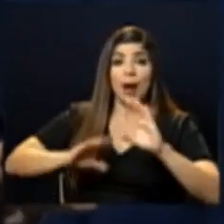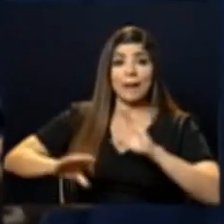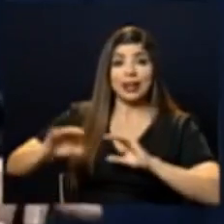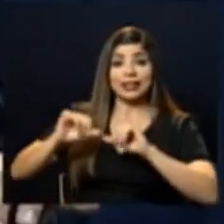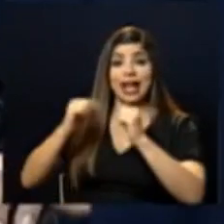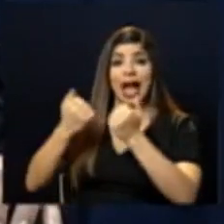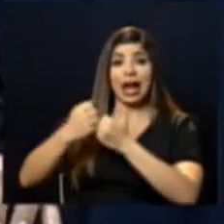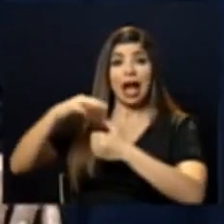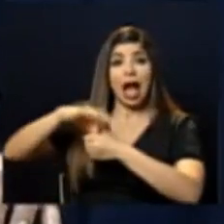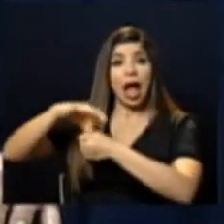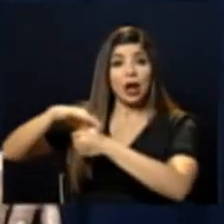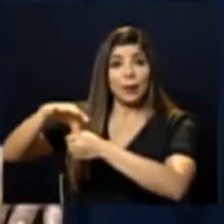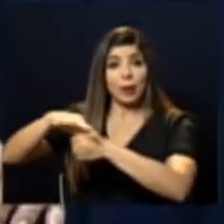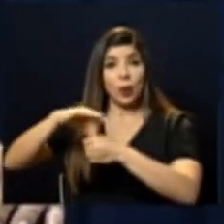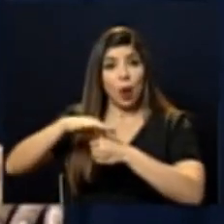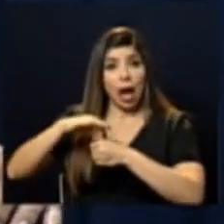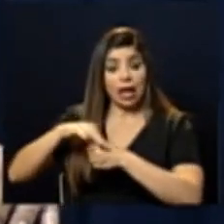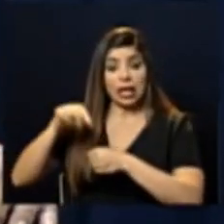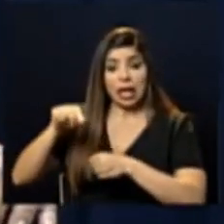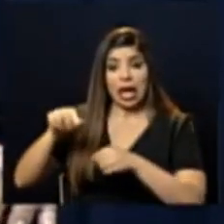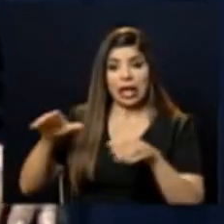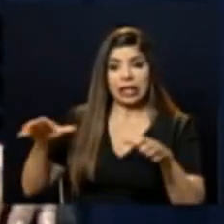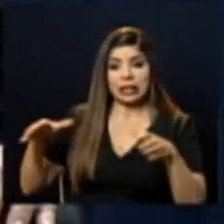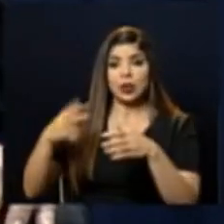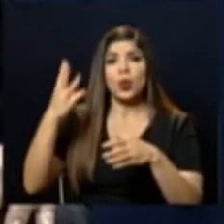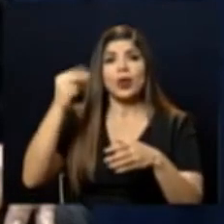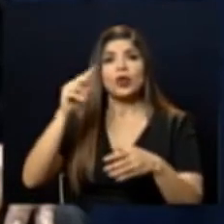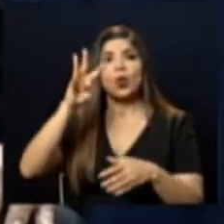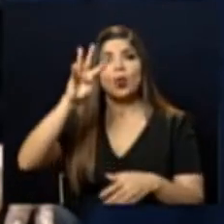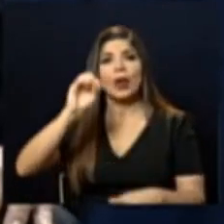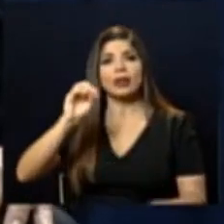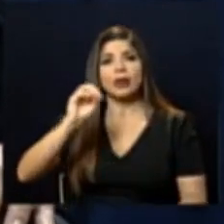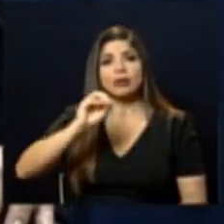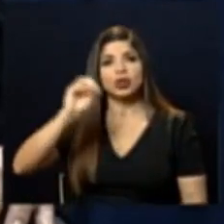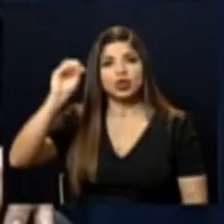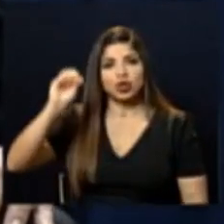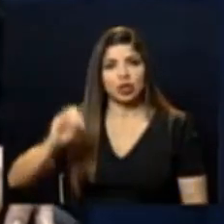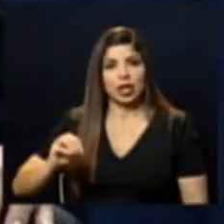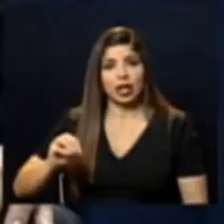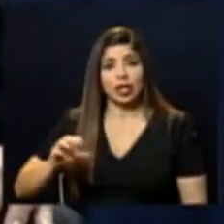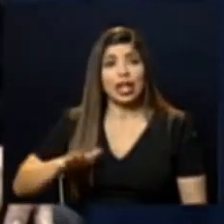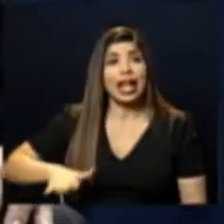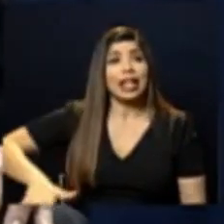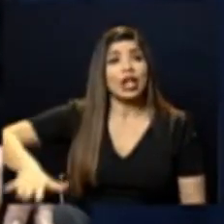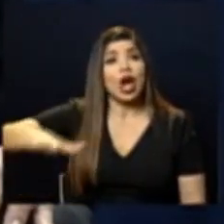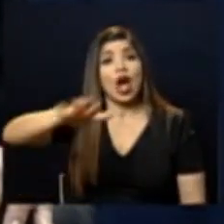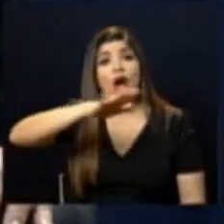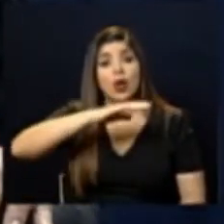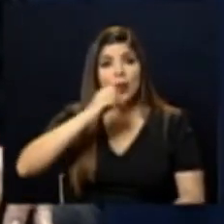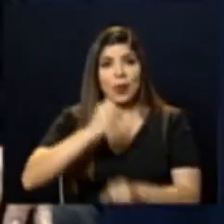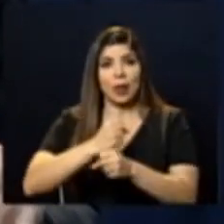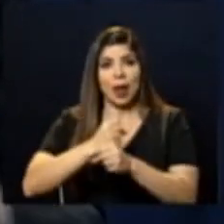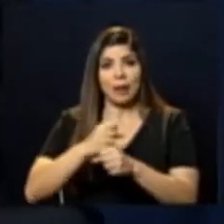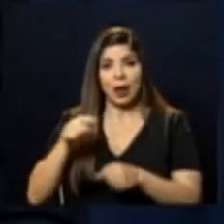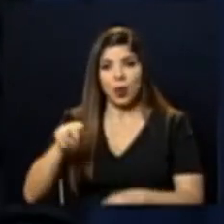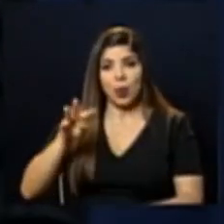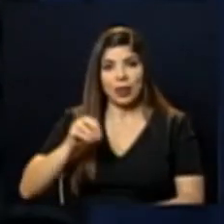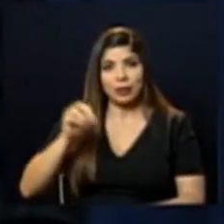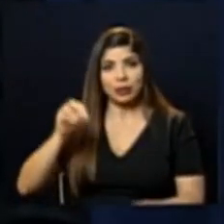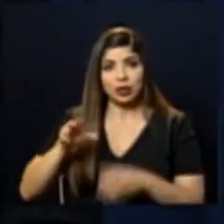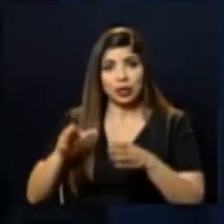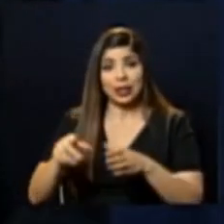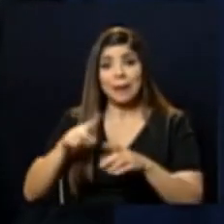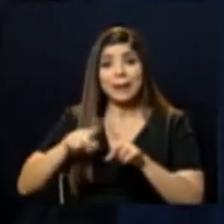sector agropecuario concentran el 40% de todo el empleo y a la vez tienen